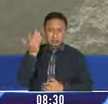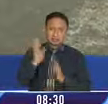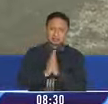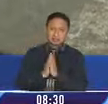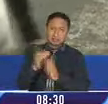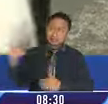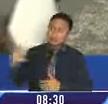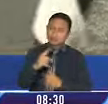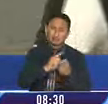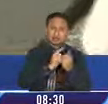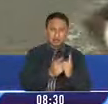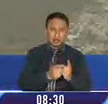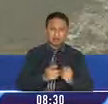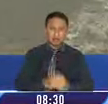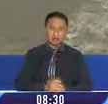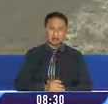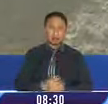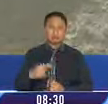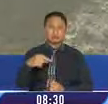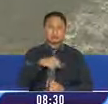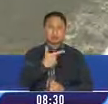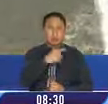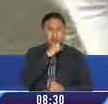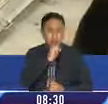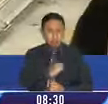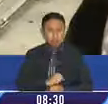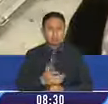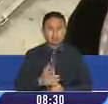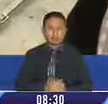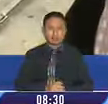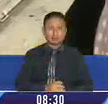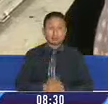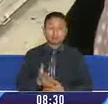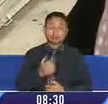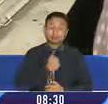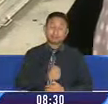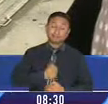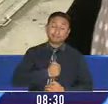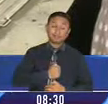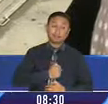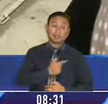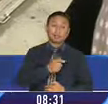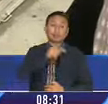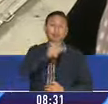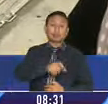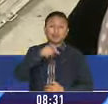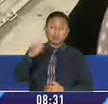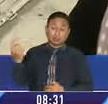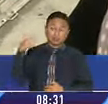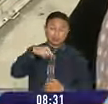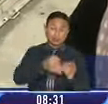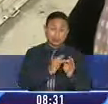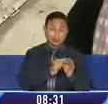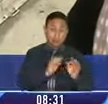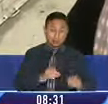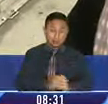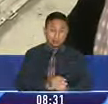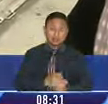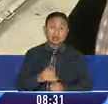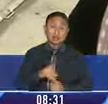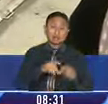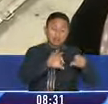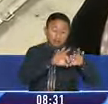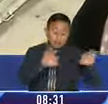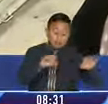el reemplazo debido a que son muy antiguas. Lastimosamente, los señores que vienen a arreglar dicen que la tubería ya